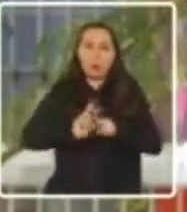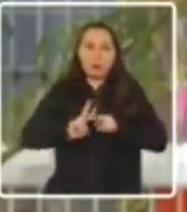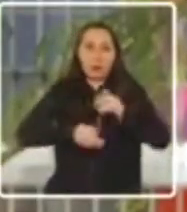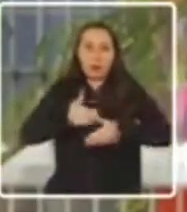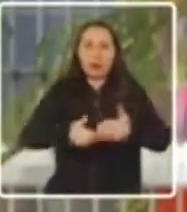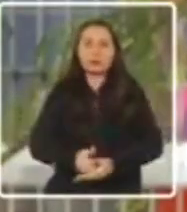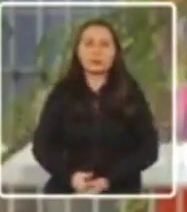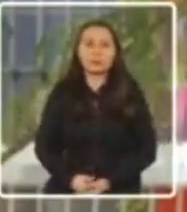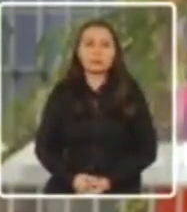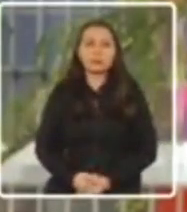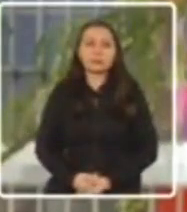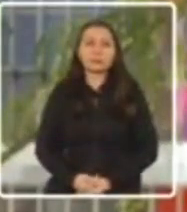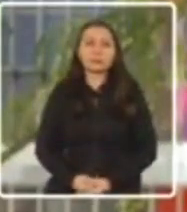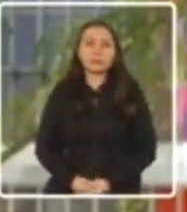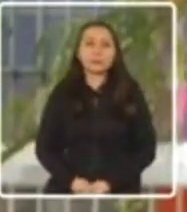sacar adelante.